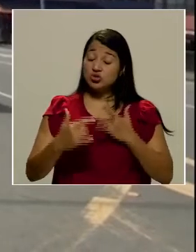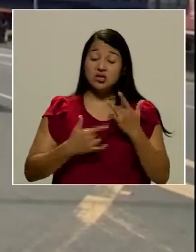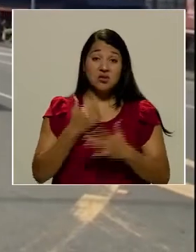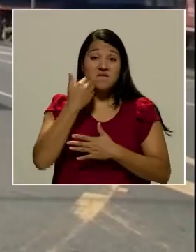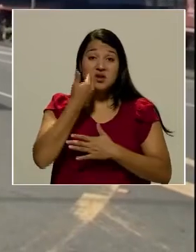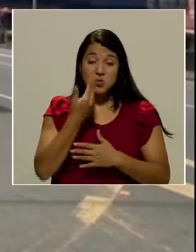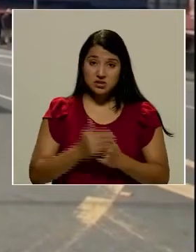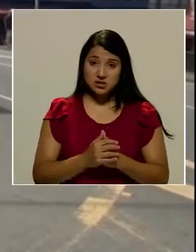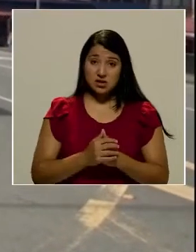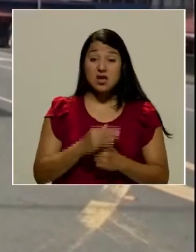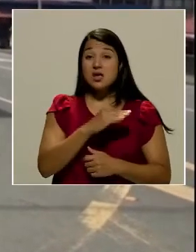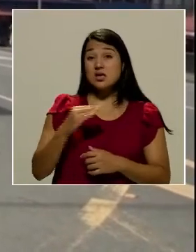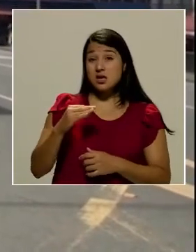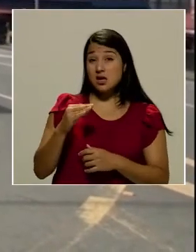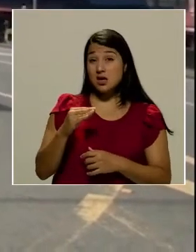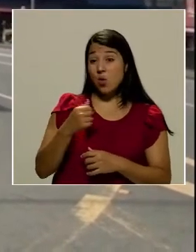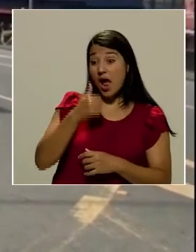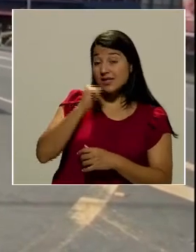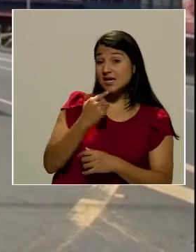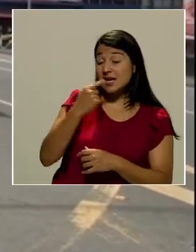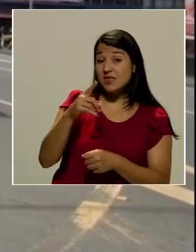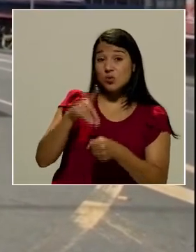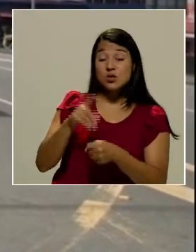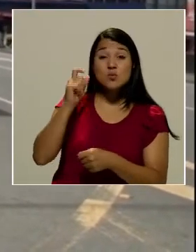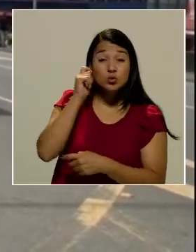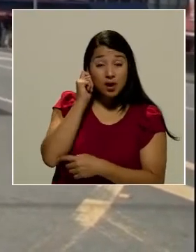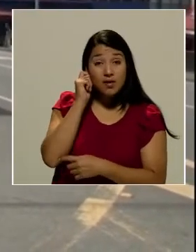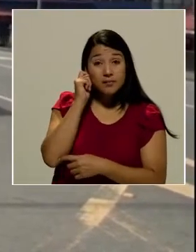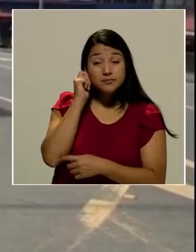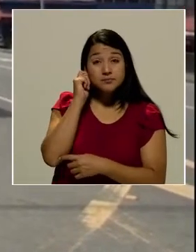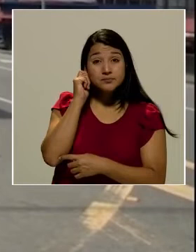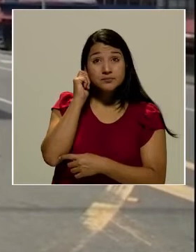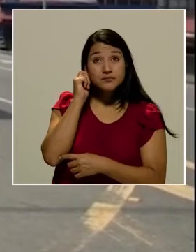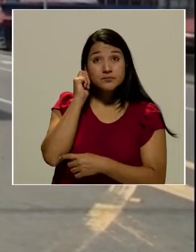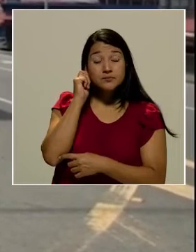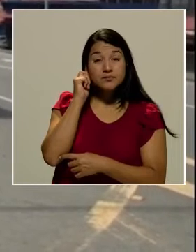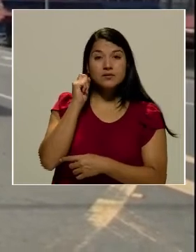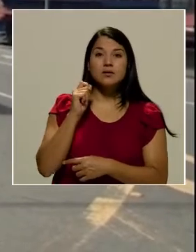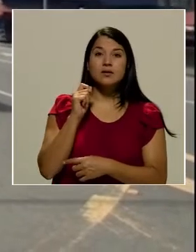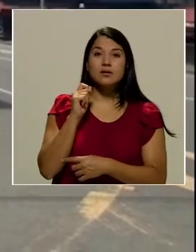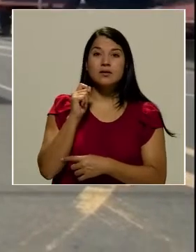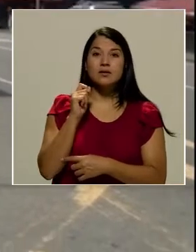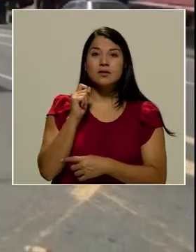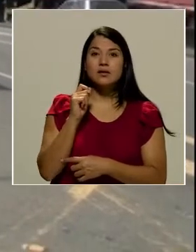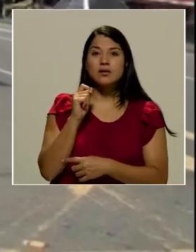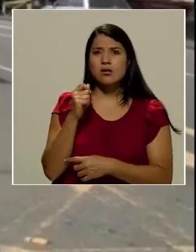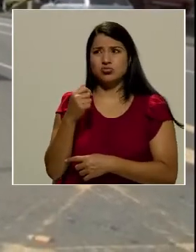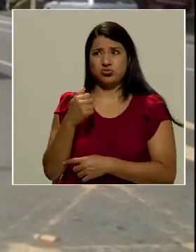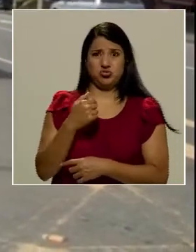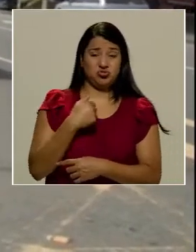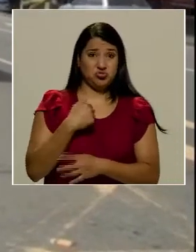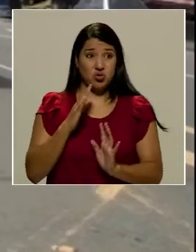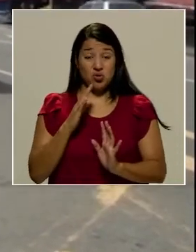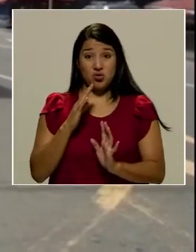Y lo que ayer le dijo la diputada, yo ya le he agarrado y vuelo. Y no pongo más la cara en el país, porque